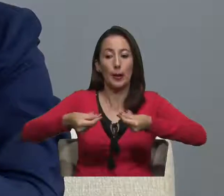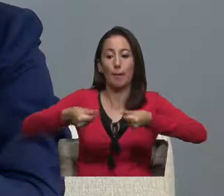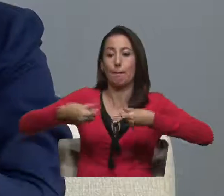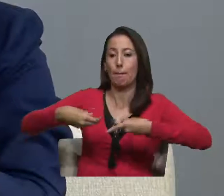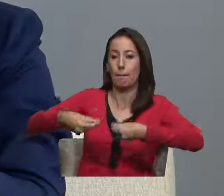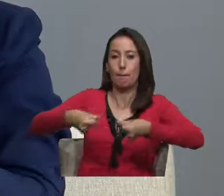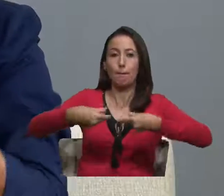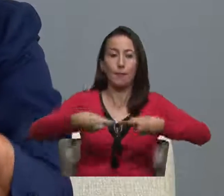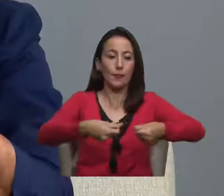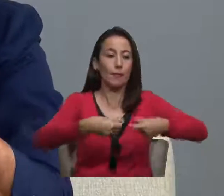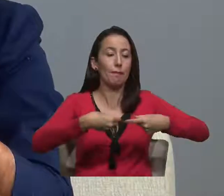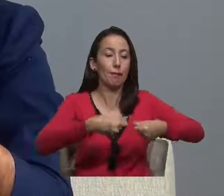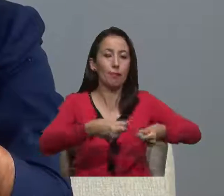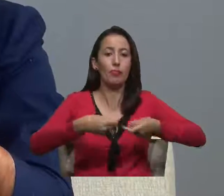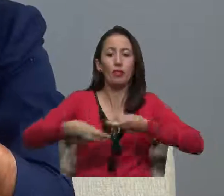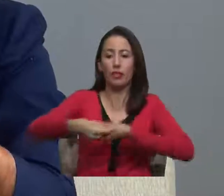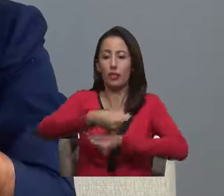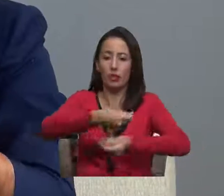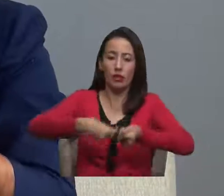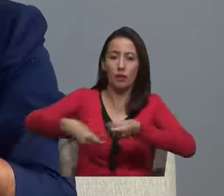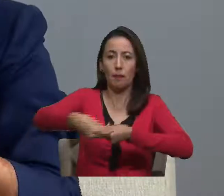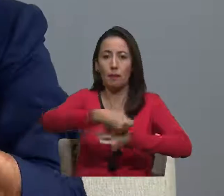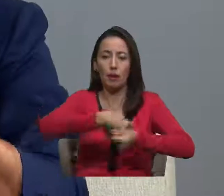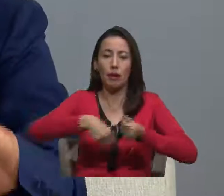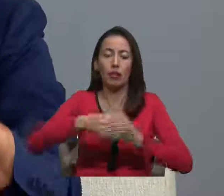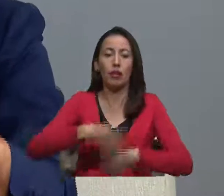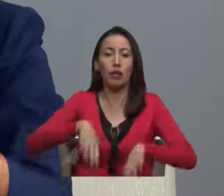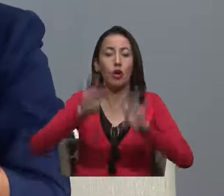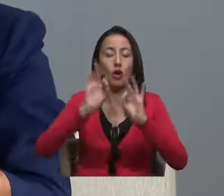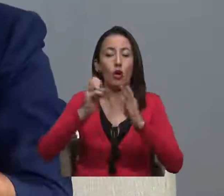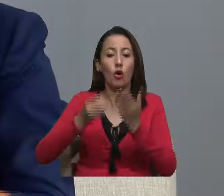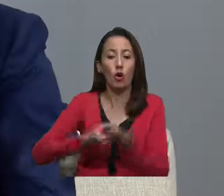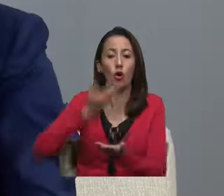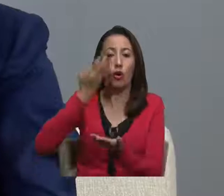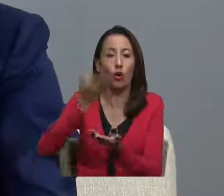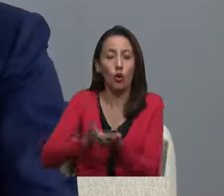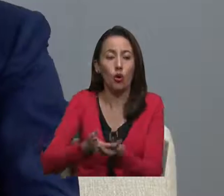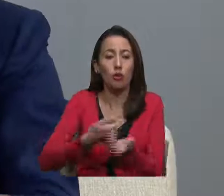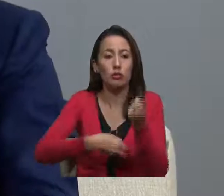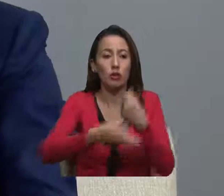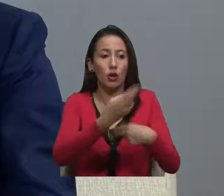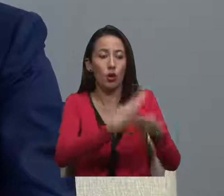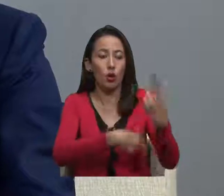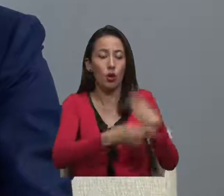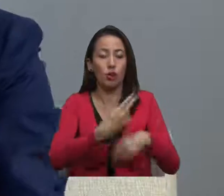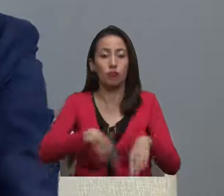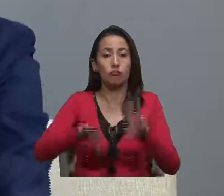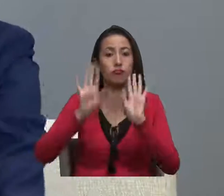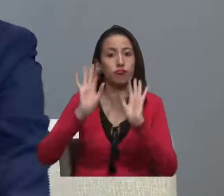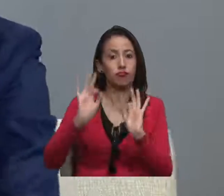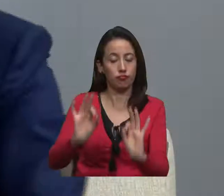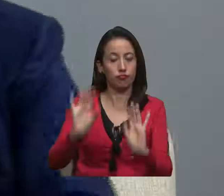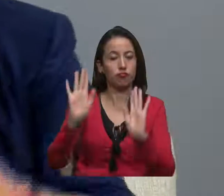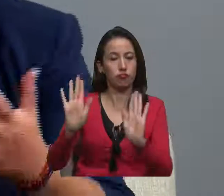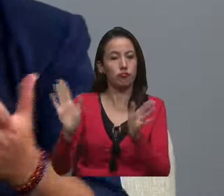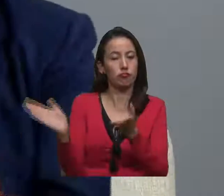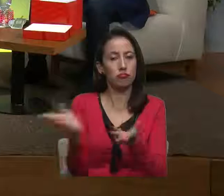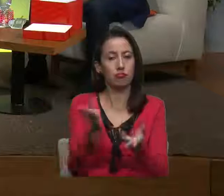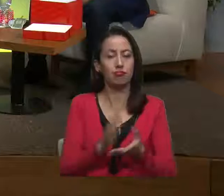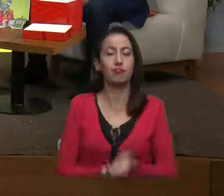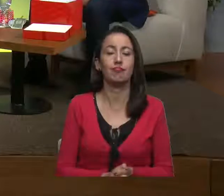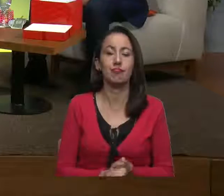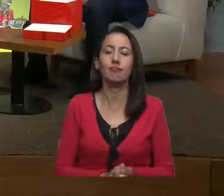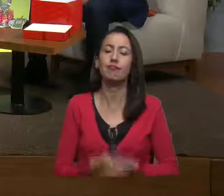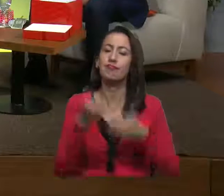punto en un negocio no nuevo sino en recuperación de un negocio o de un emprendimiento ya en marcha